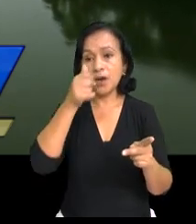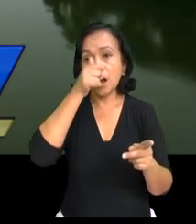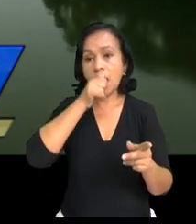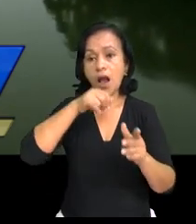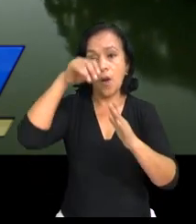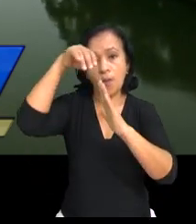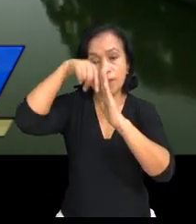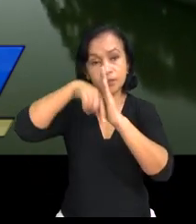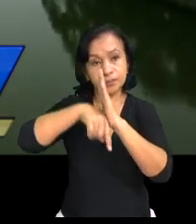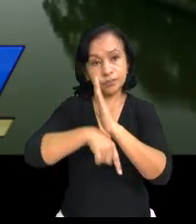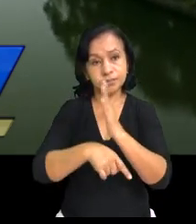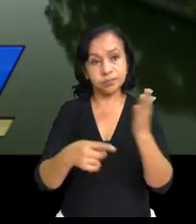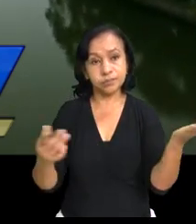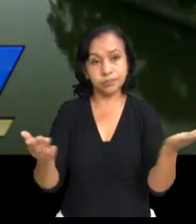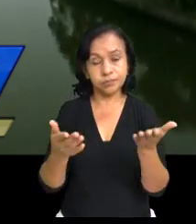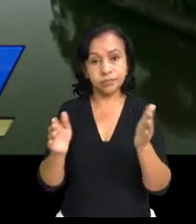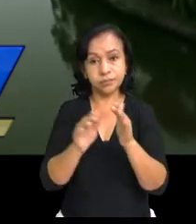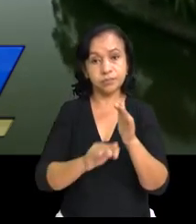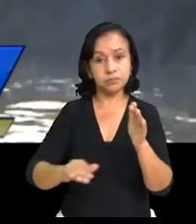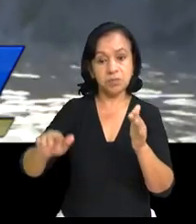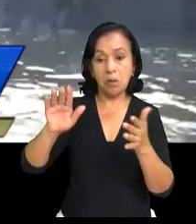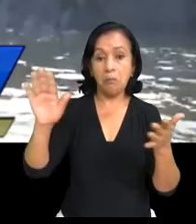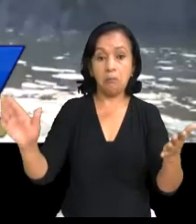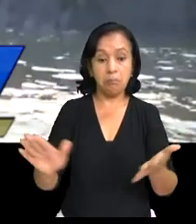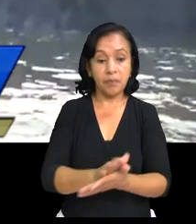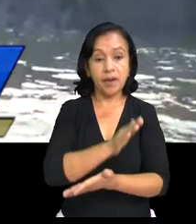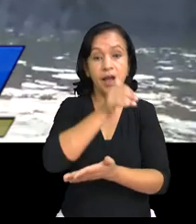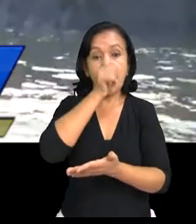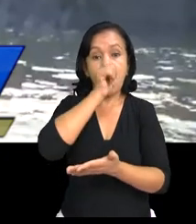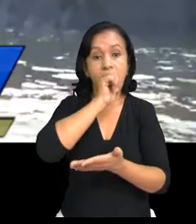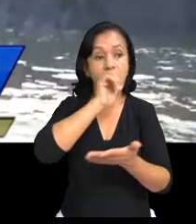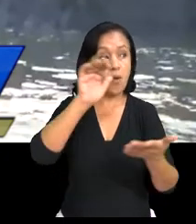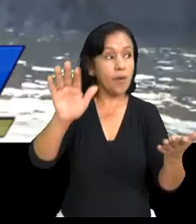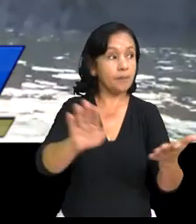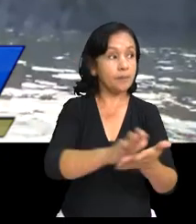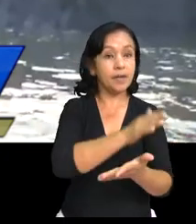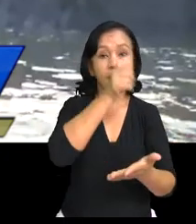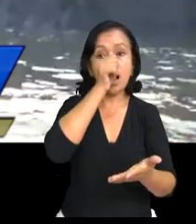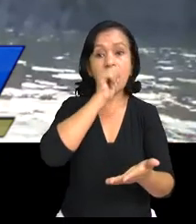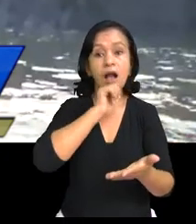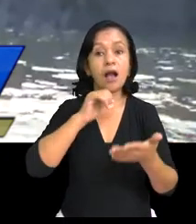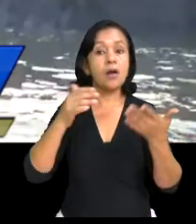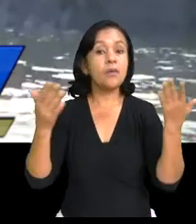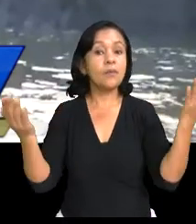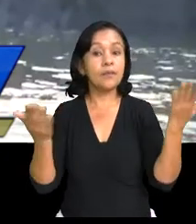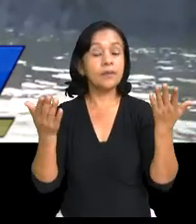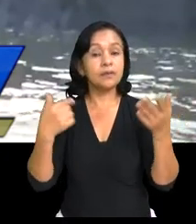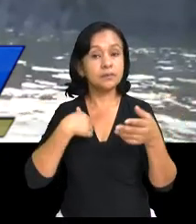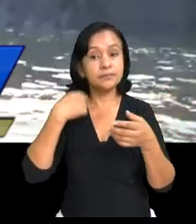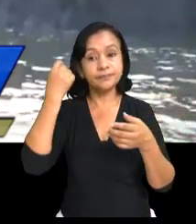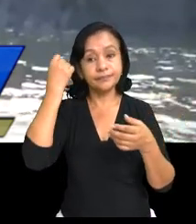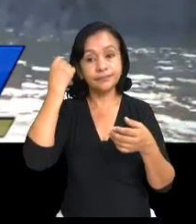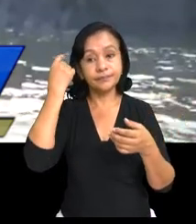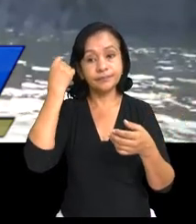pues simplemente no da para más porque ya fue sobrepasada su capacidad, entiendo que